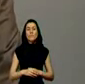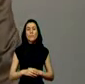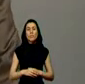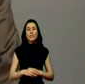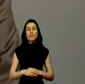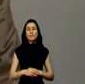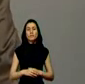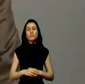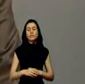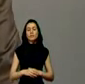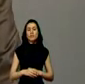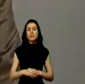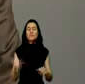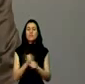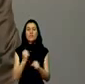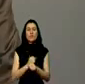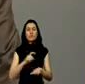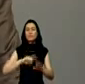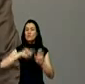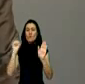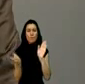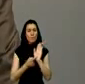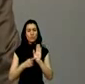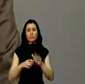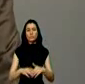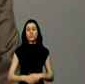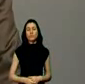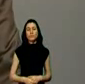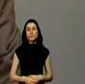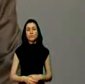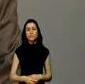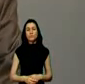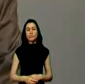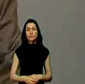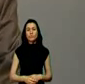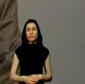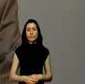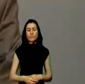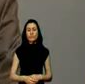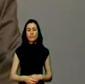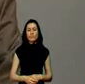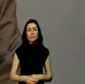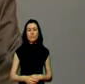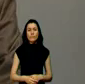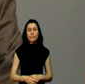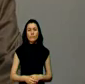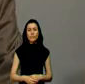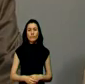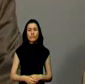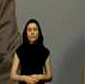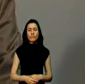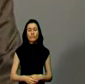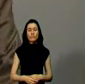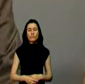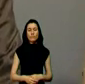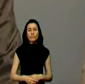de una actuación parcial. Me refiero, no estamos hablando de parcheos ni estamos hablando de remiendos provisionales. Eso que les quede claro. Estamos hablando de una